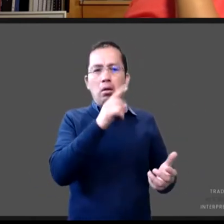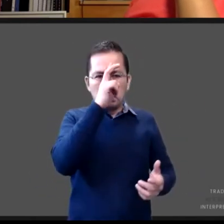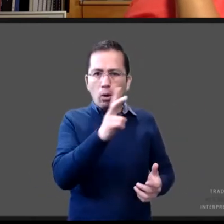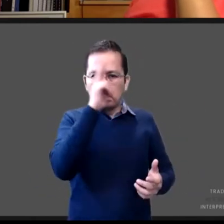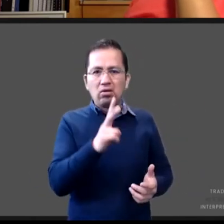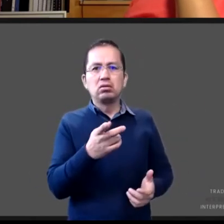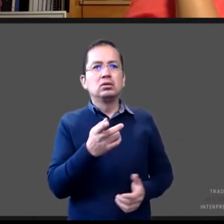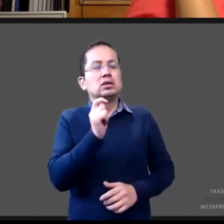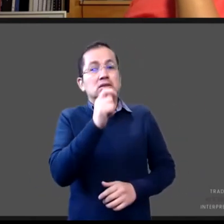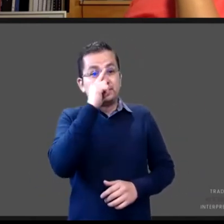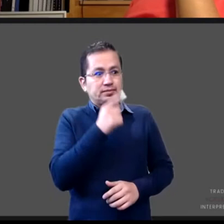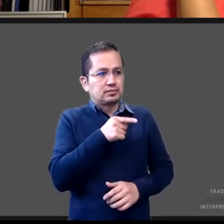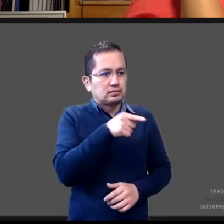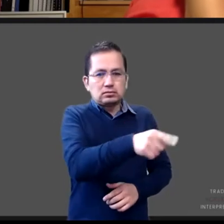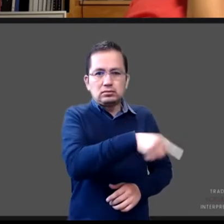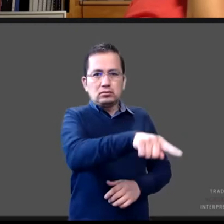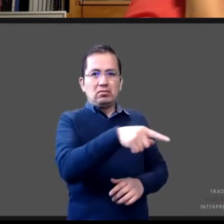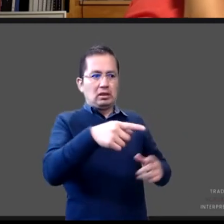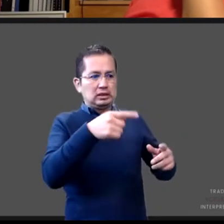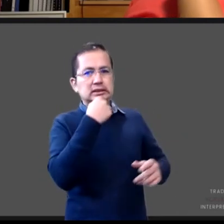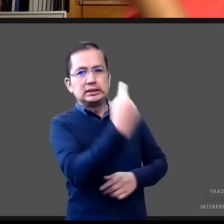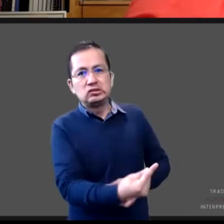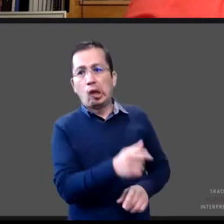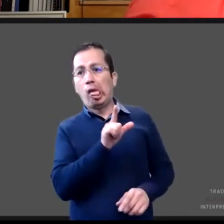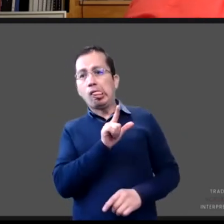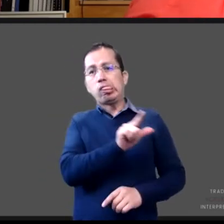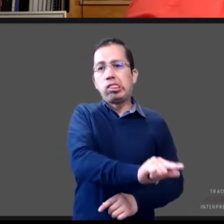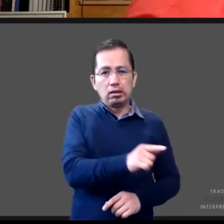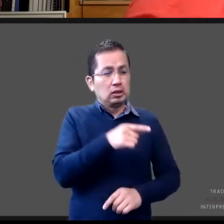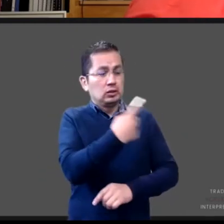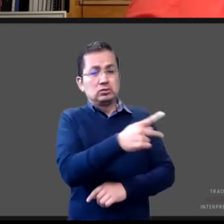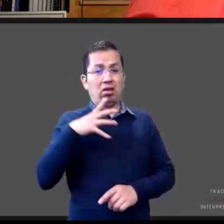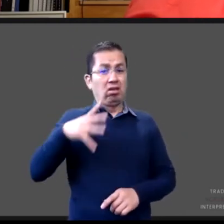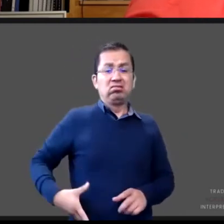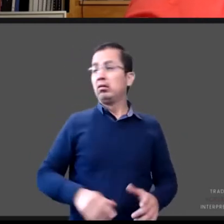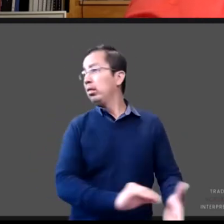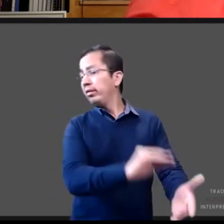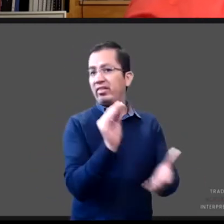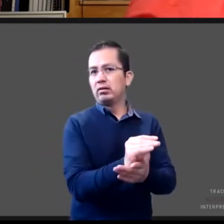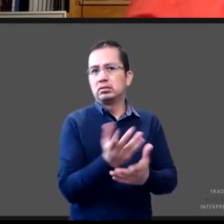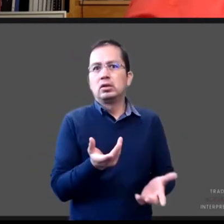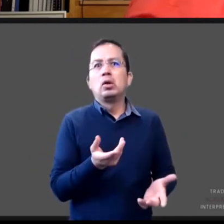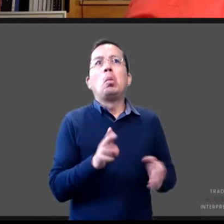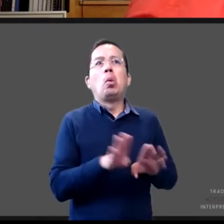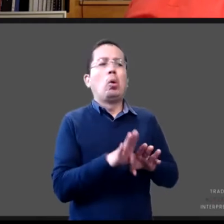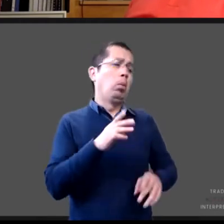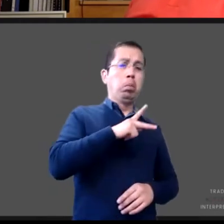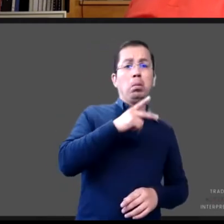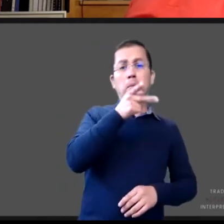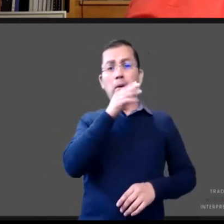negación de la dignidad de la persona, de los niños y las niñas, desde una visión patrimonialista. Luis